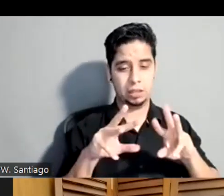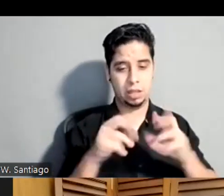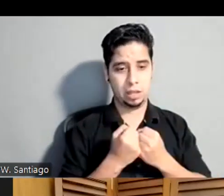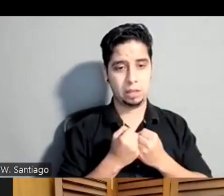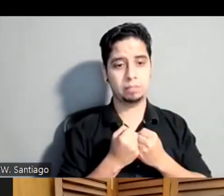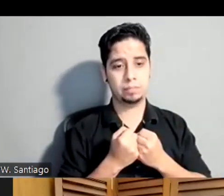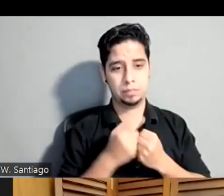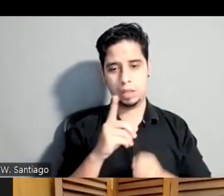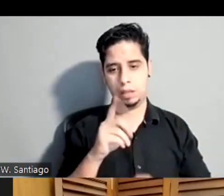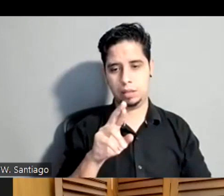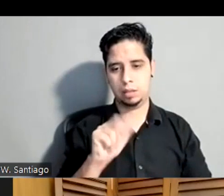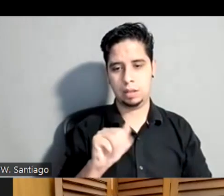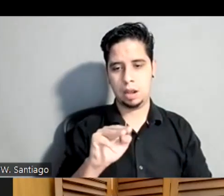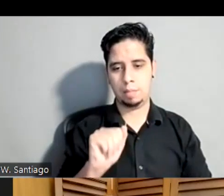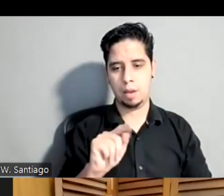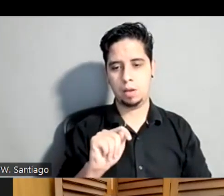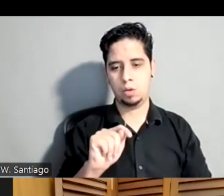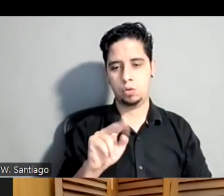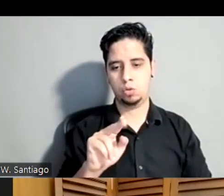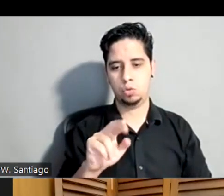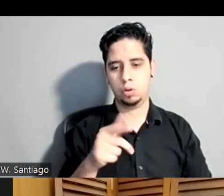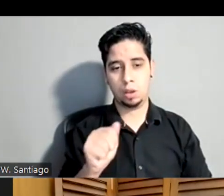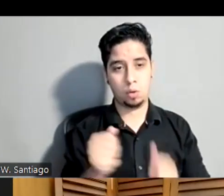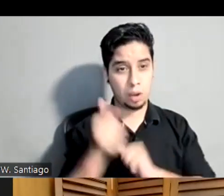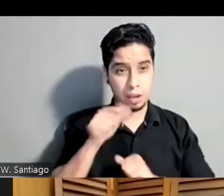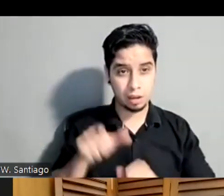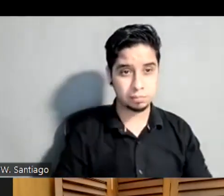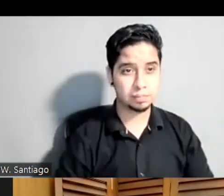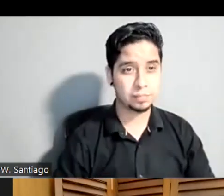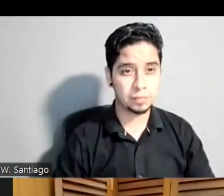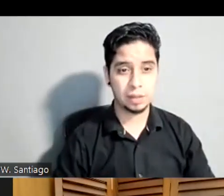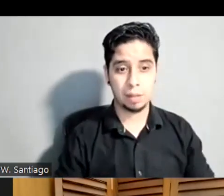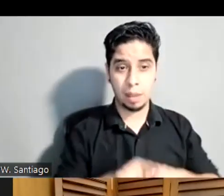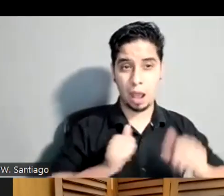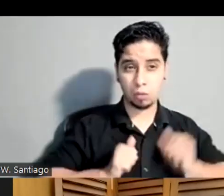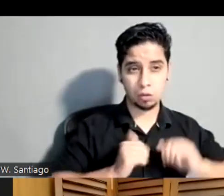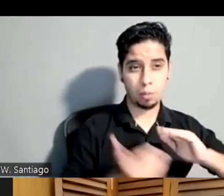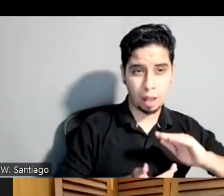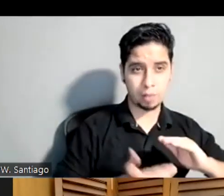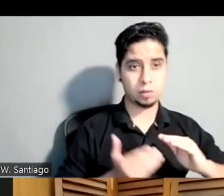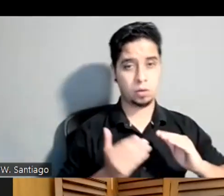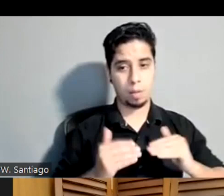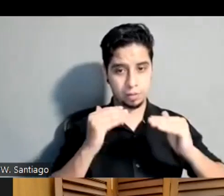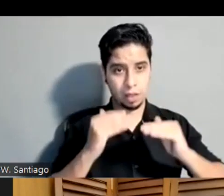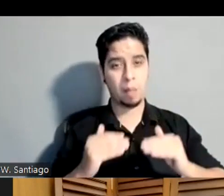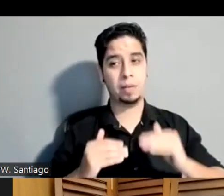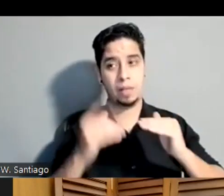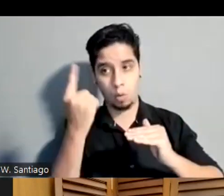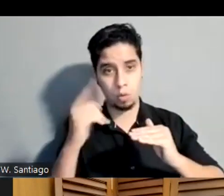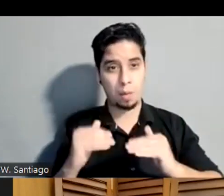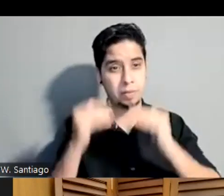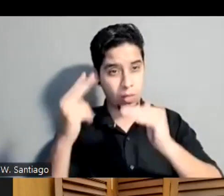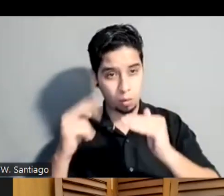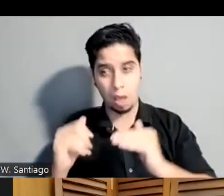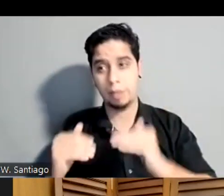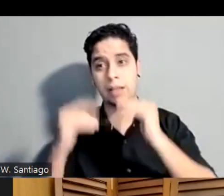¿Y qué les puedo decir? Allí de todo. Yo era taller de actuación básica, avanzada, avanzada 1, avanzada 2, avanzada 3, porque